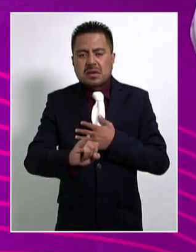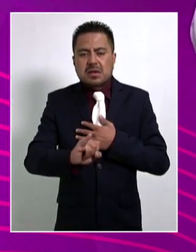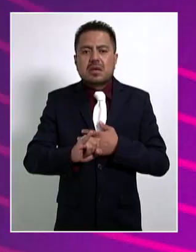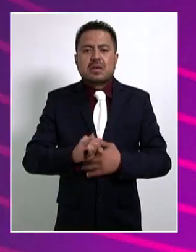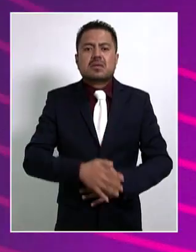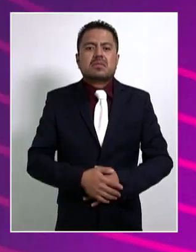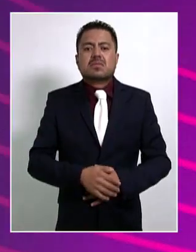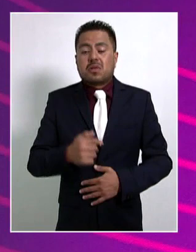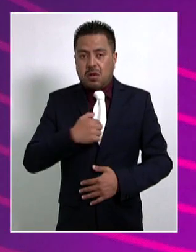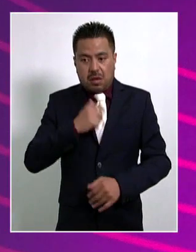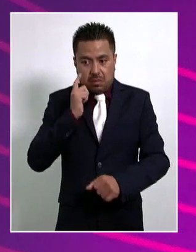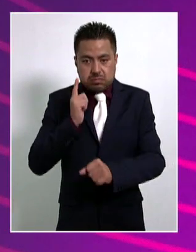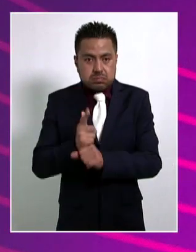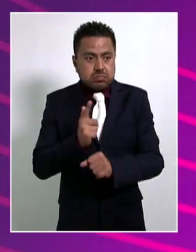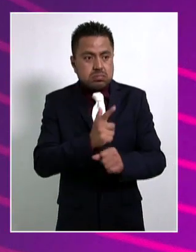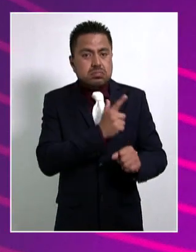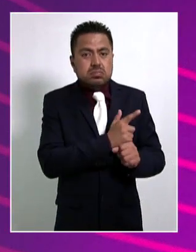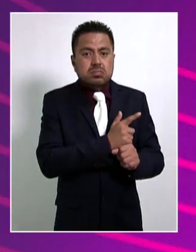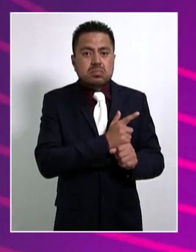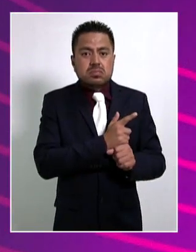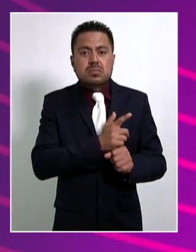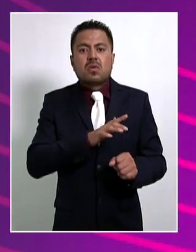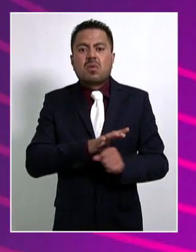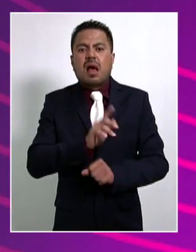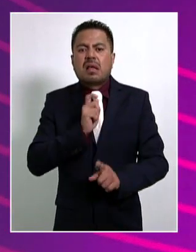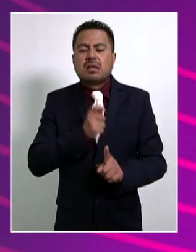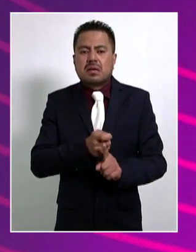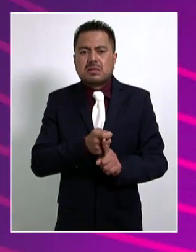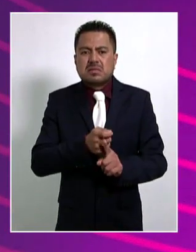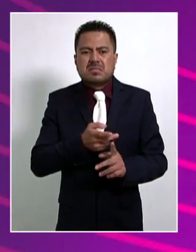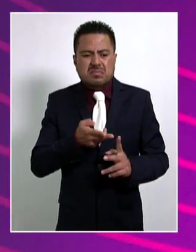Lo que yo me he dado cuenta es que